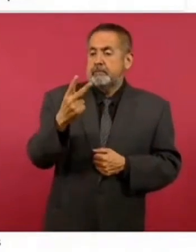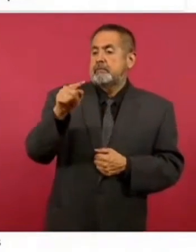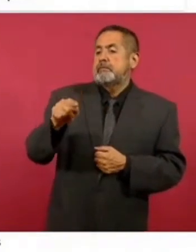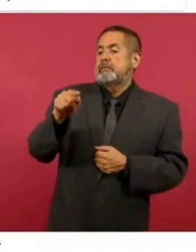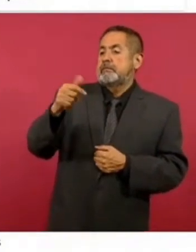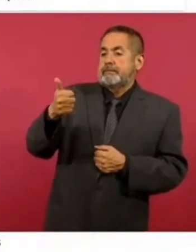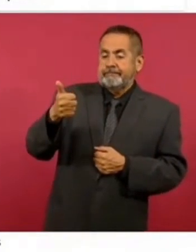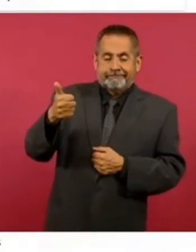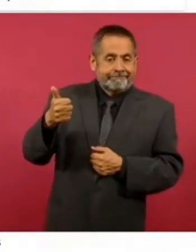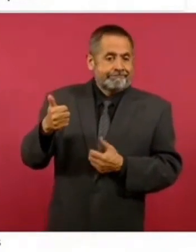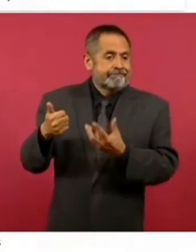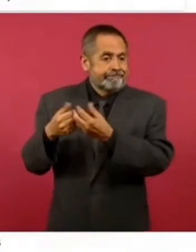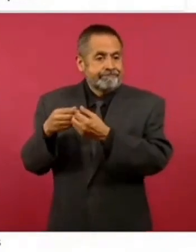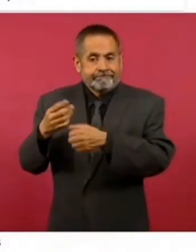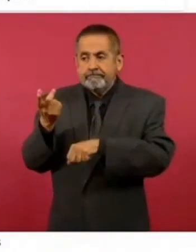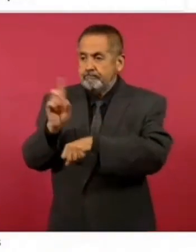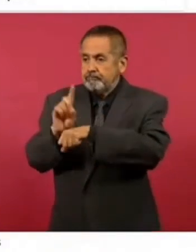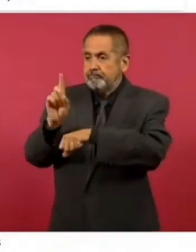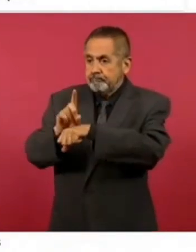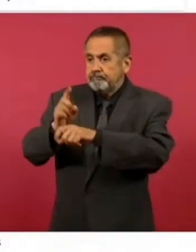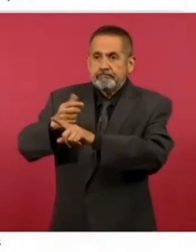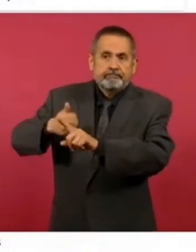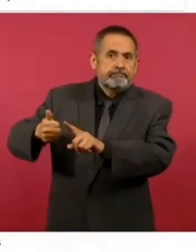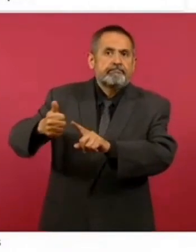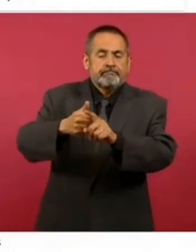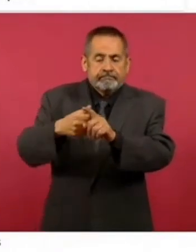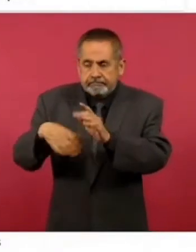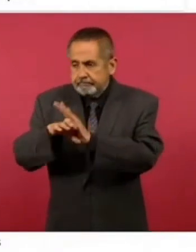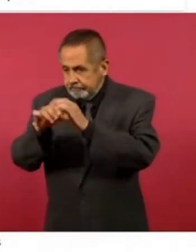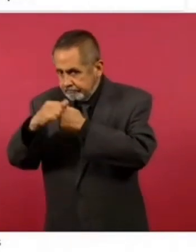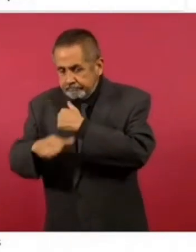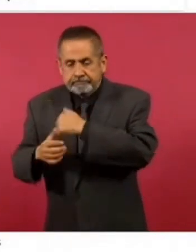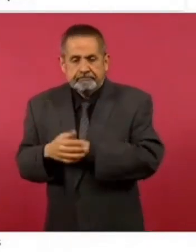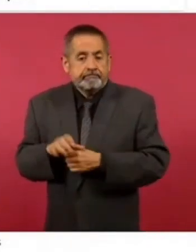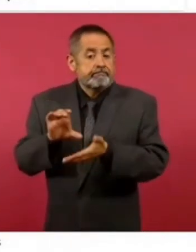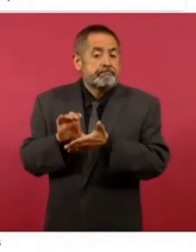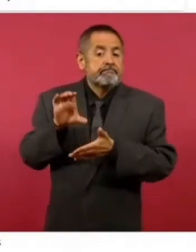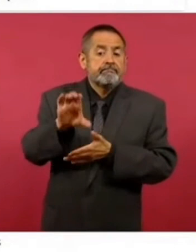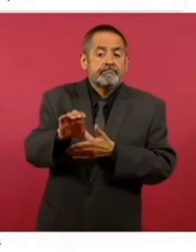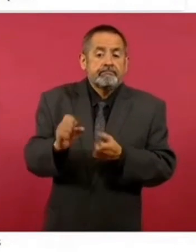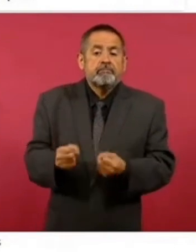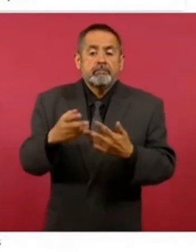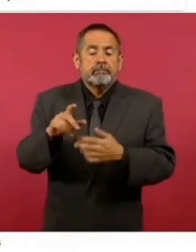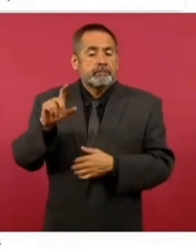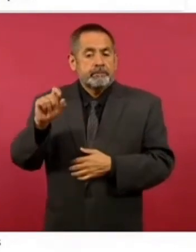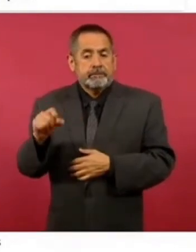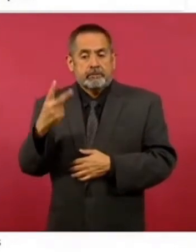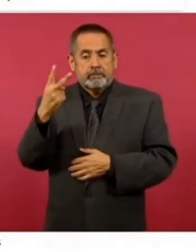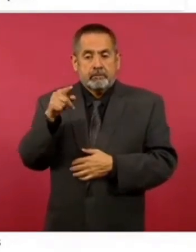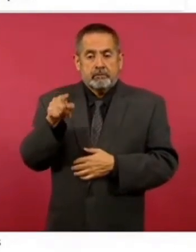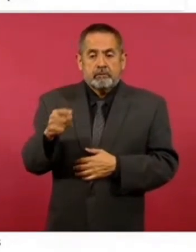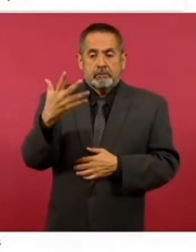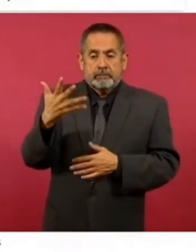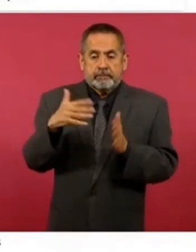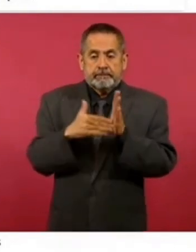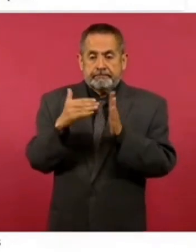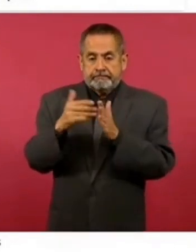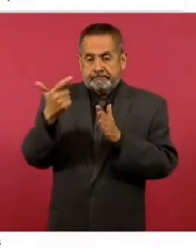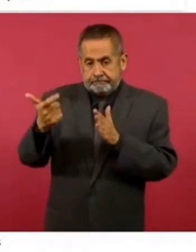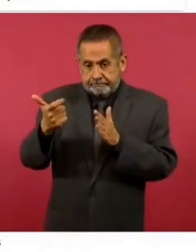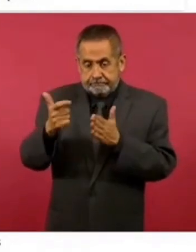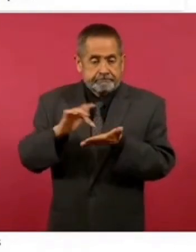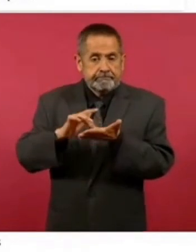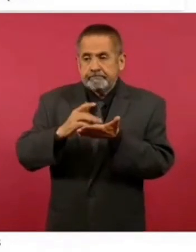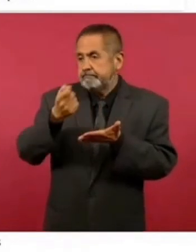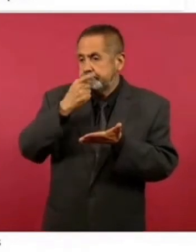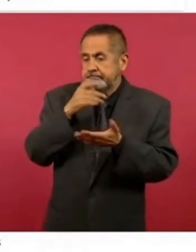diarias por quirófano. La inversión en el segundo nivel de atención ha sido de 22.5 millones de pesos y el abasto de